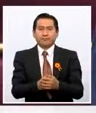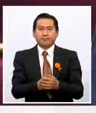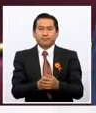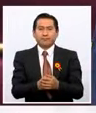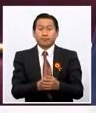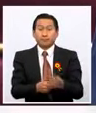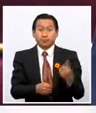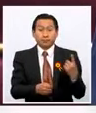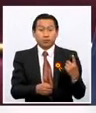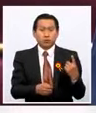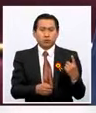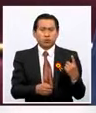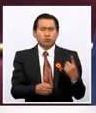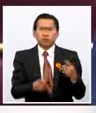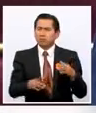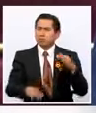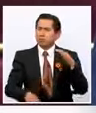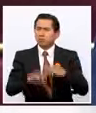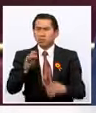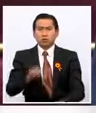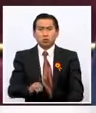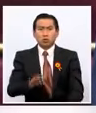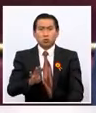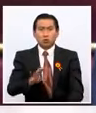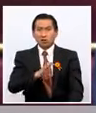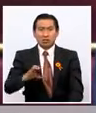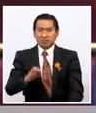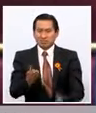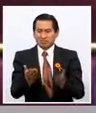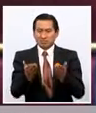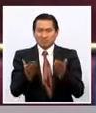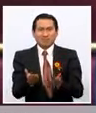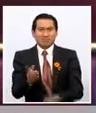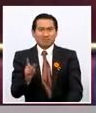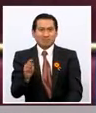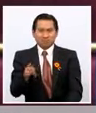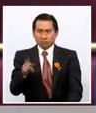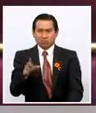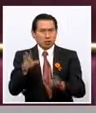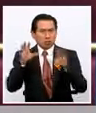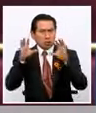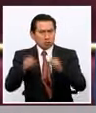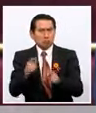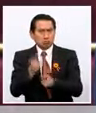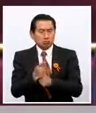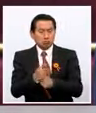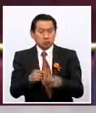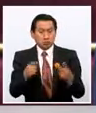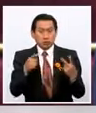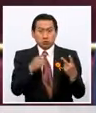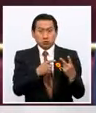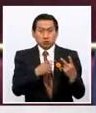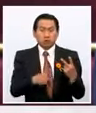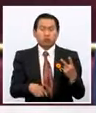primero más de 400 toneladas de droga decomisada 2º